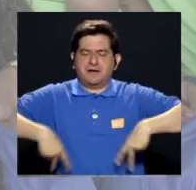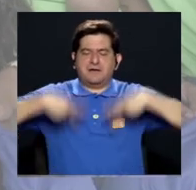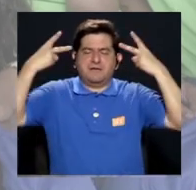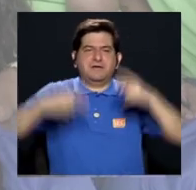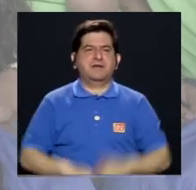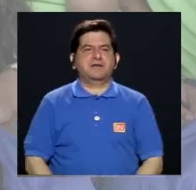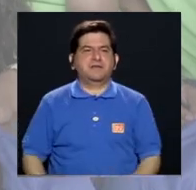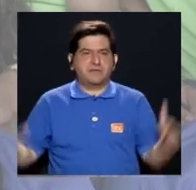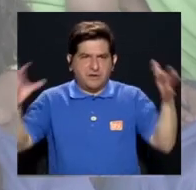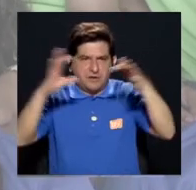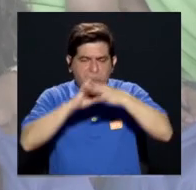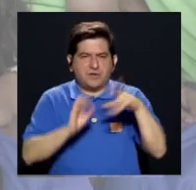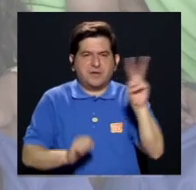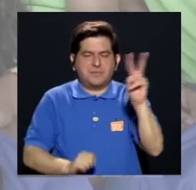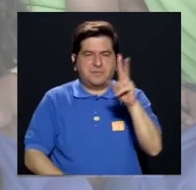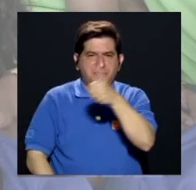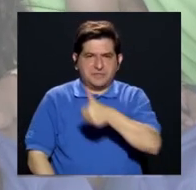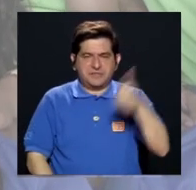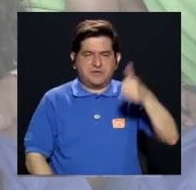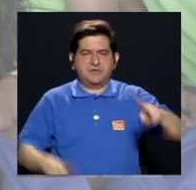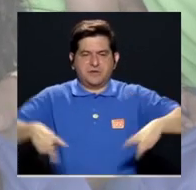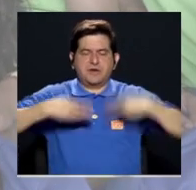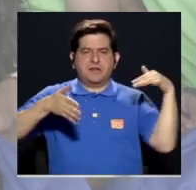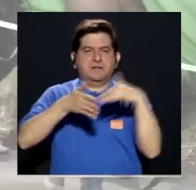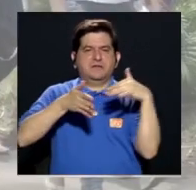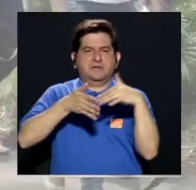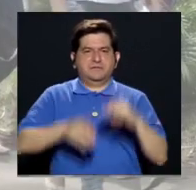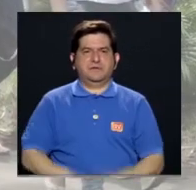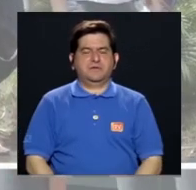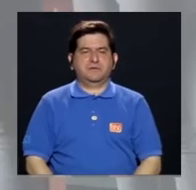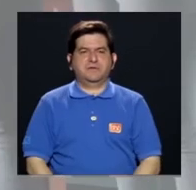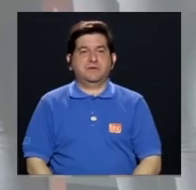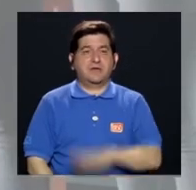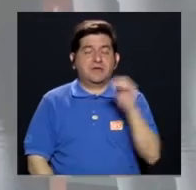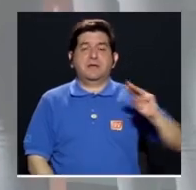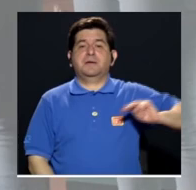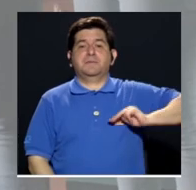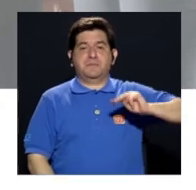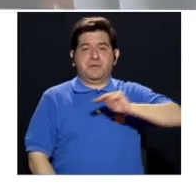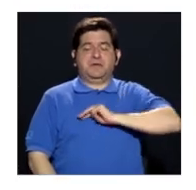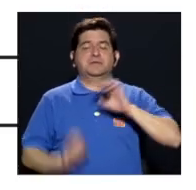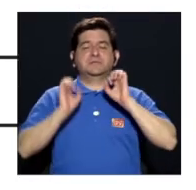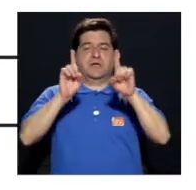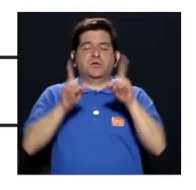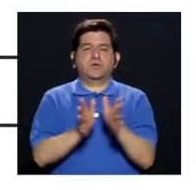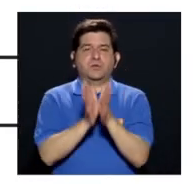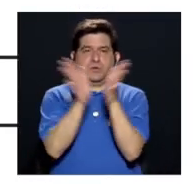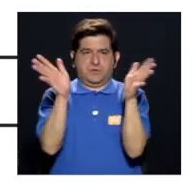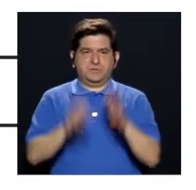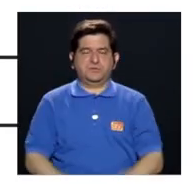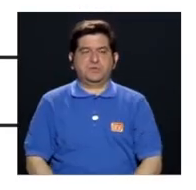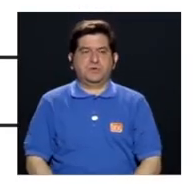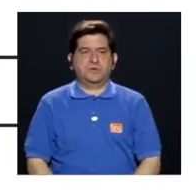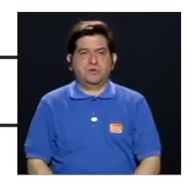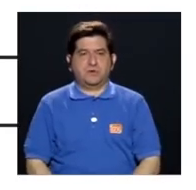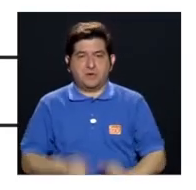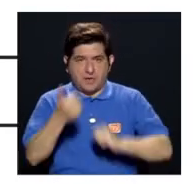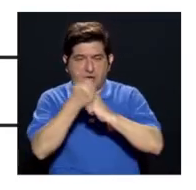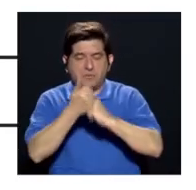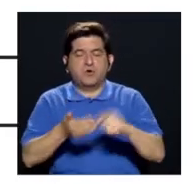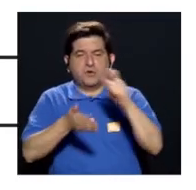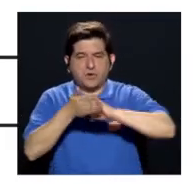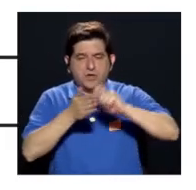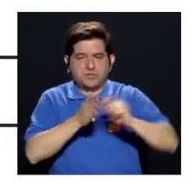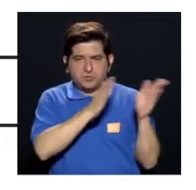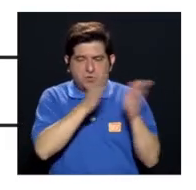Vida es coordinada por Vicerrectoría de Vida Estudiantil, VIVE, y el Ministerio de Educación Pública, con el apoyo de la Escuela de